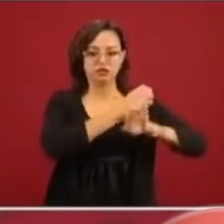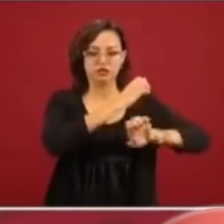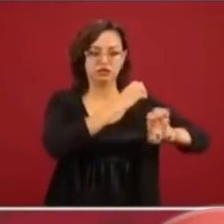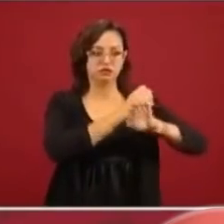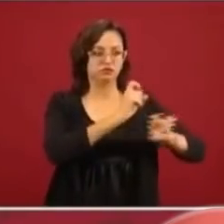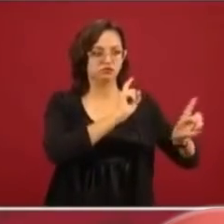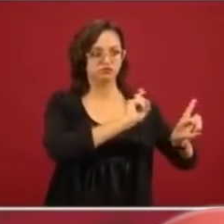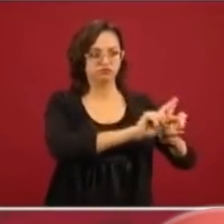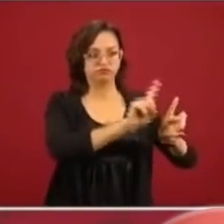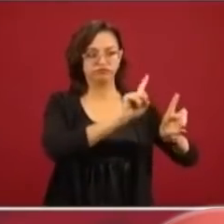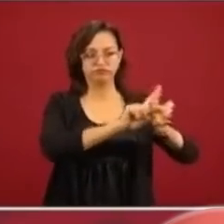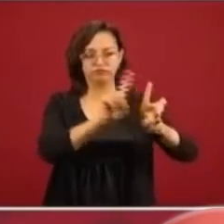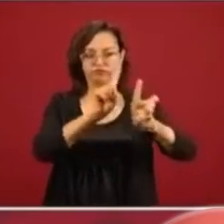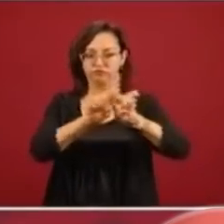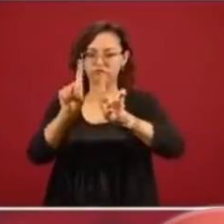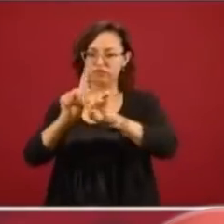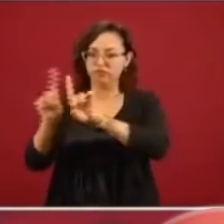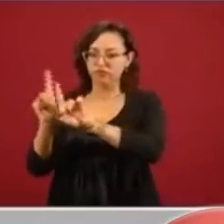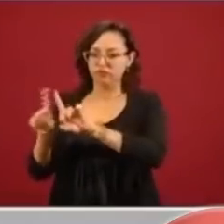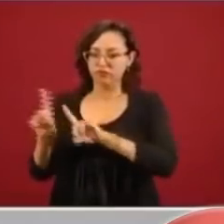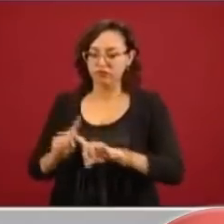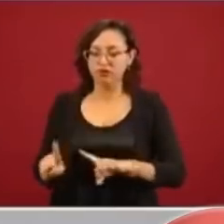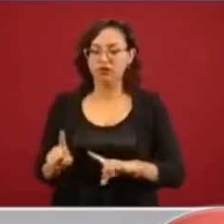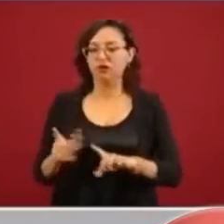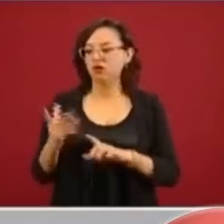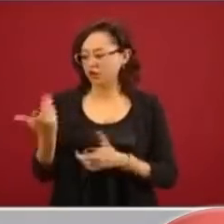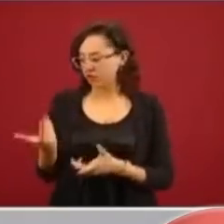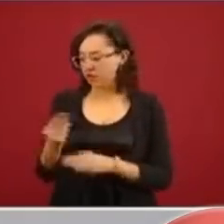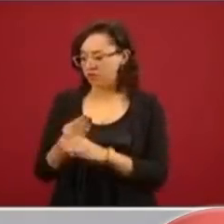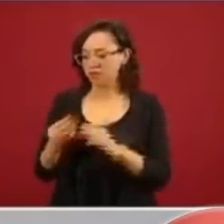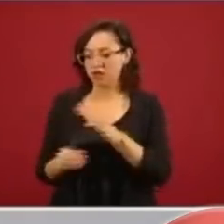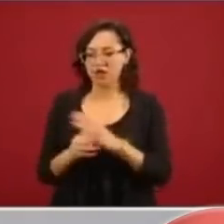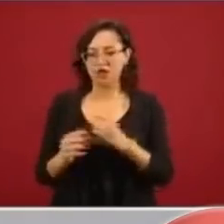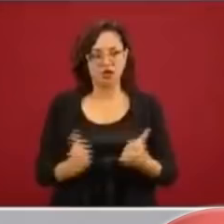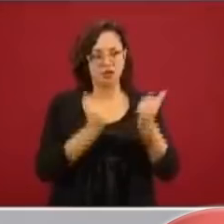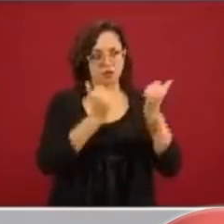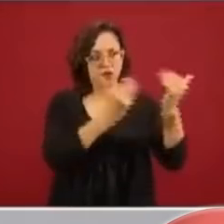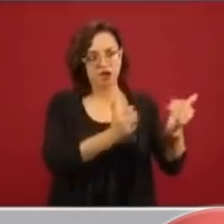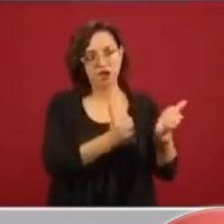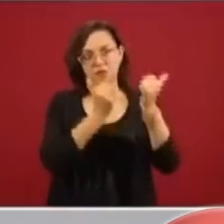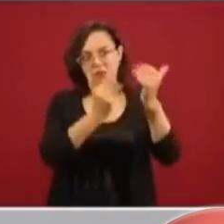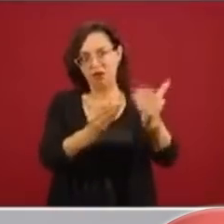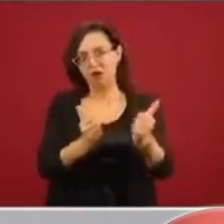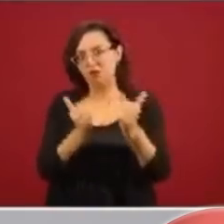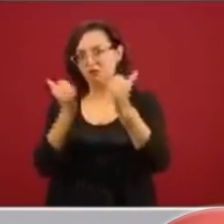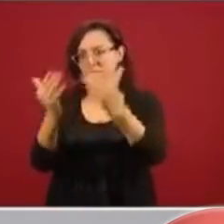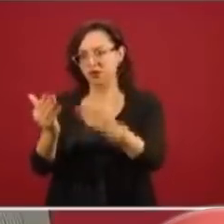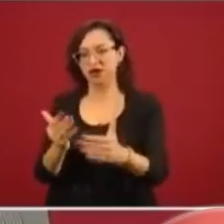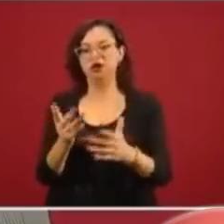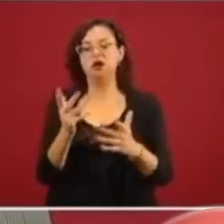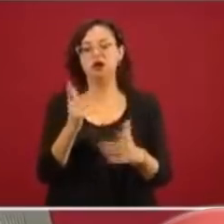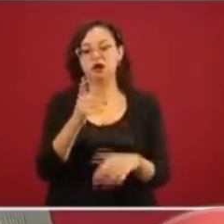diferentes estados del país, a donde van a ser distribuidos para que tengan ese enlace